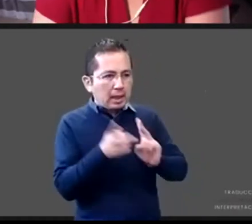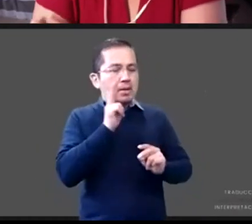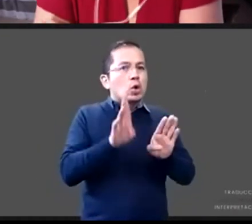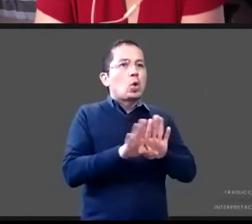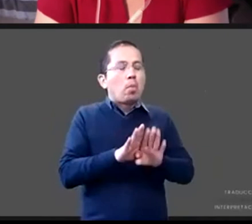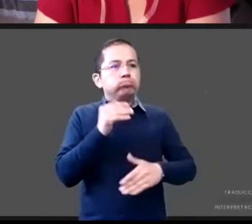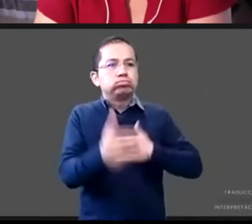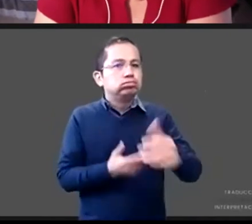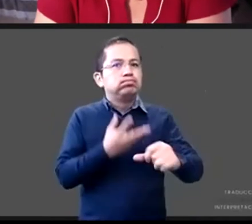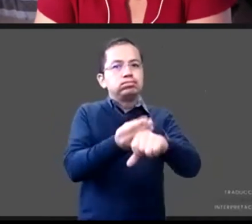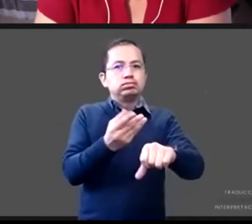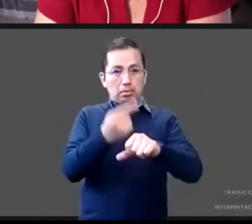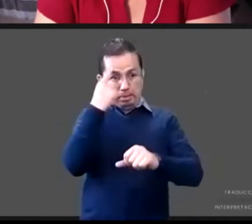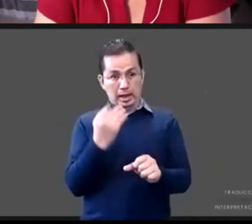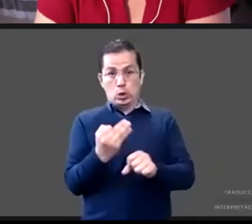orientadoras